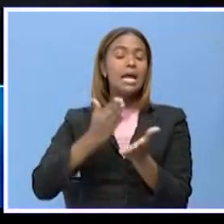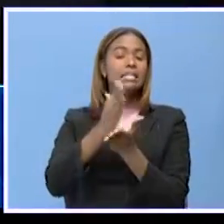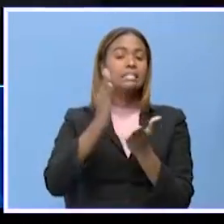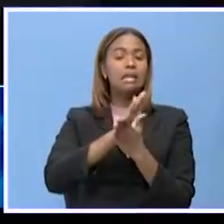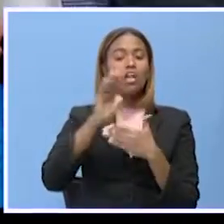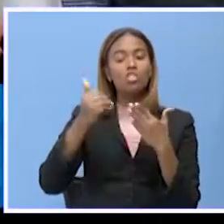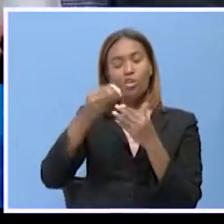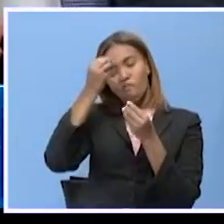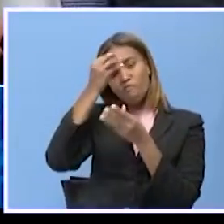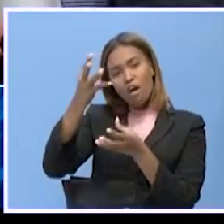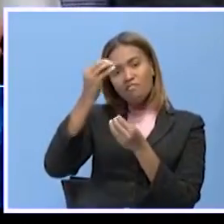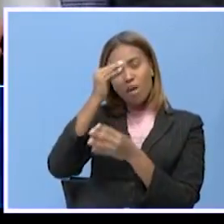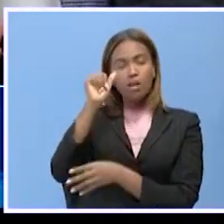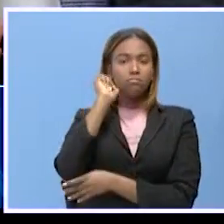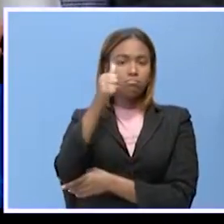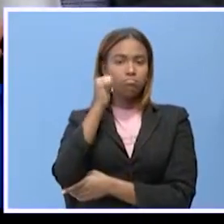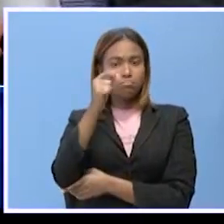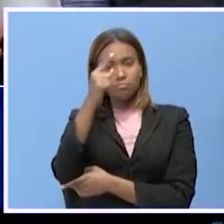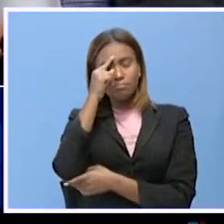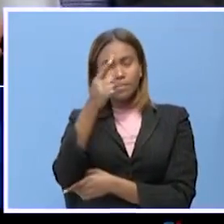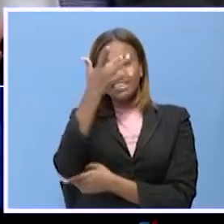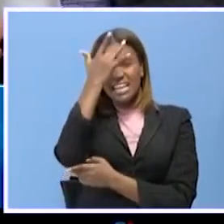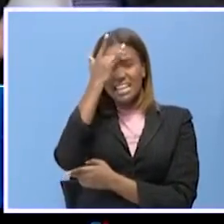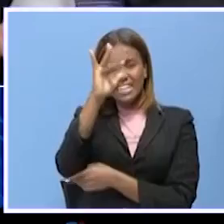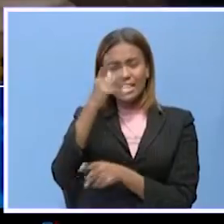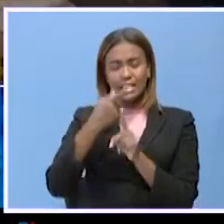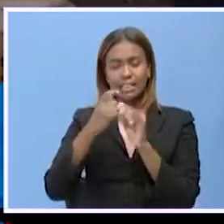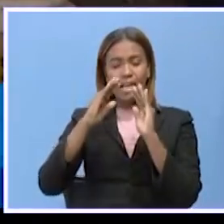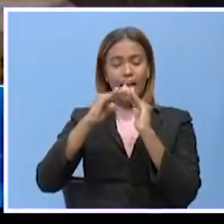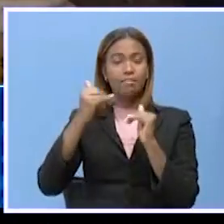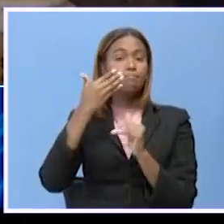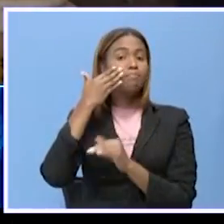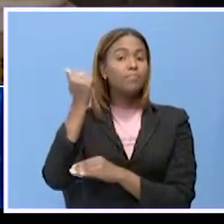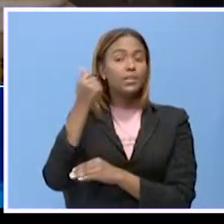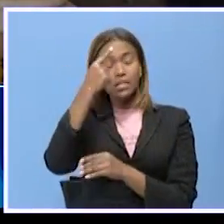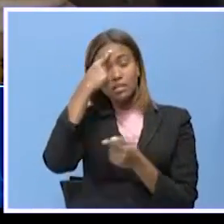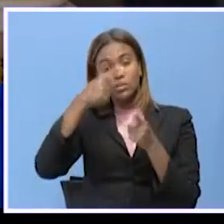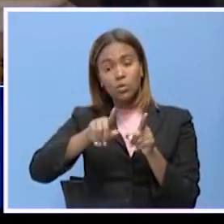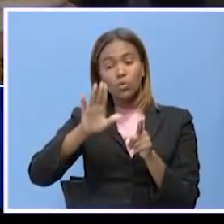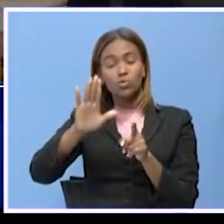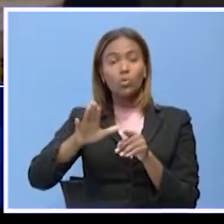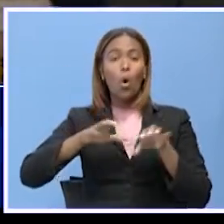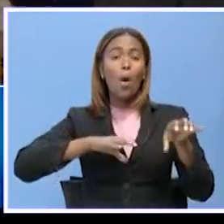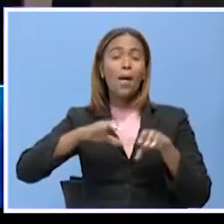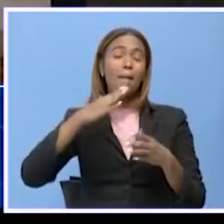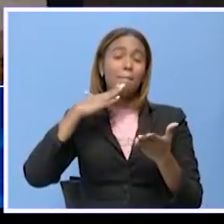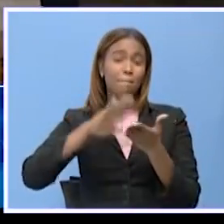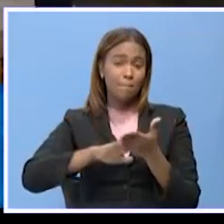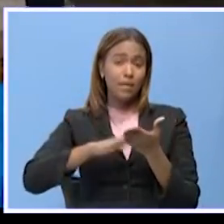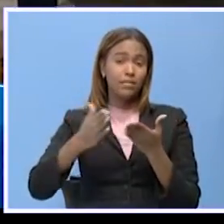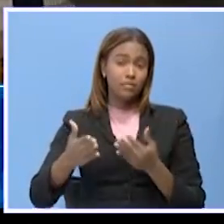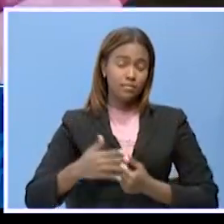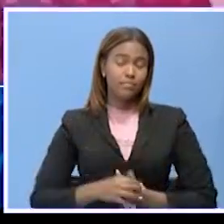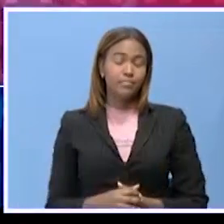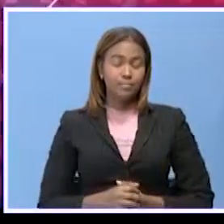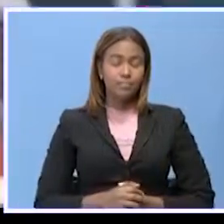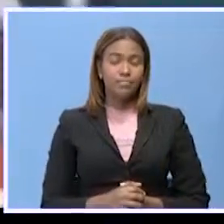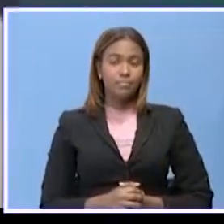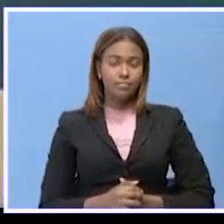a los informes diarios de inteligencia de la Casa Blanca debido a su comportamiento errático.